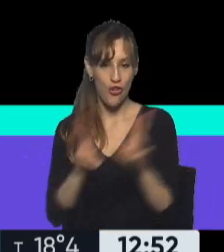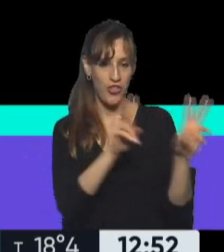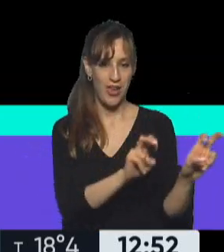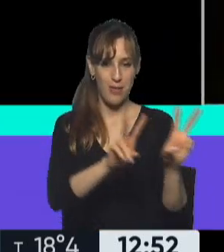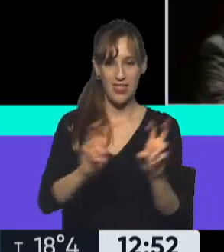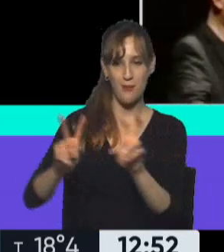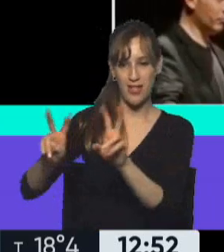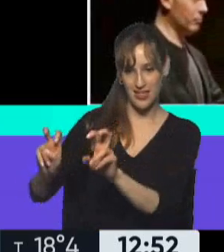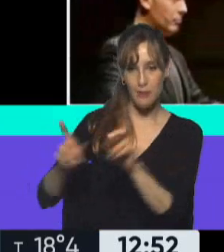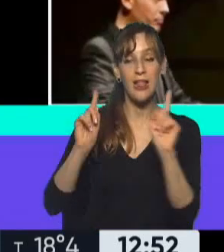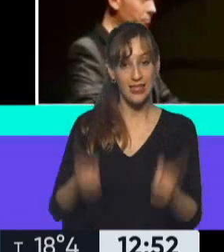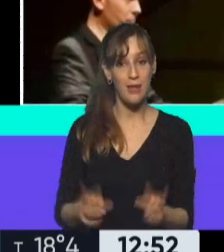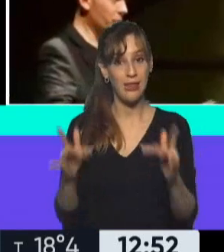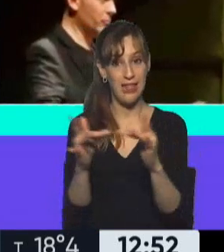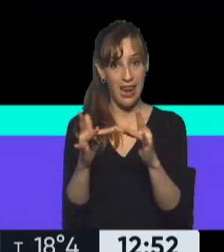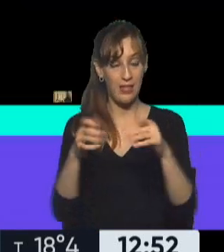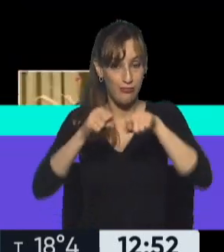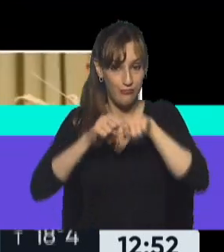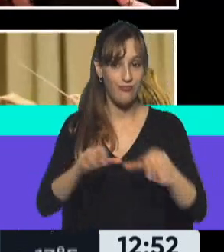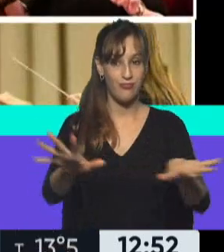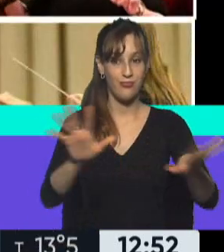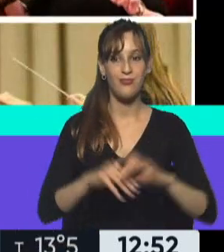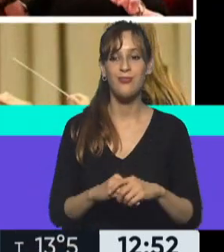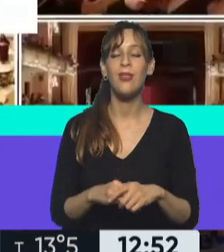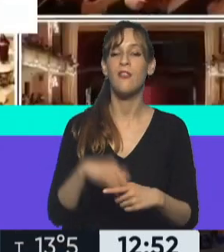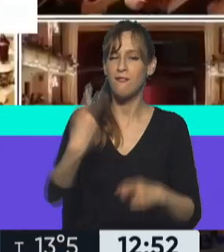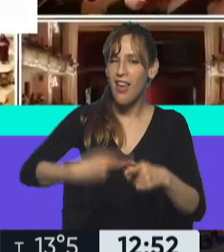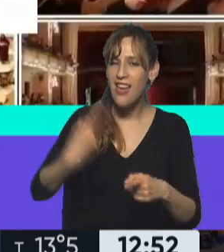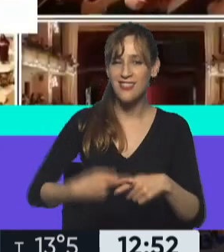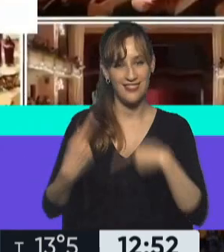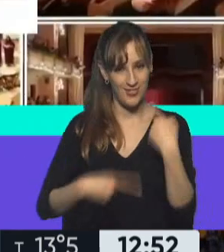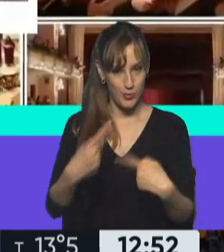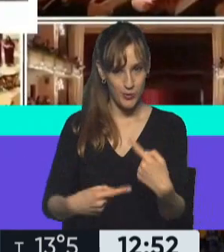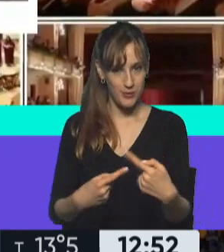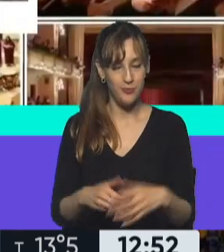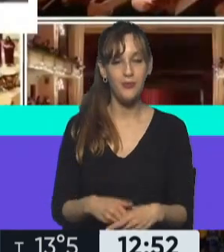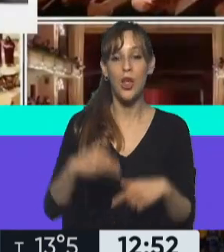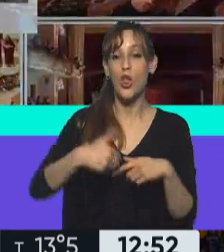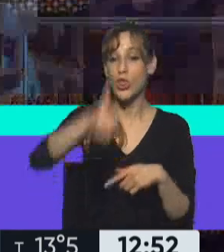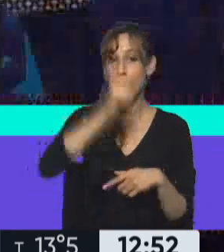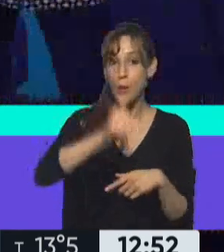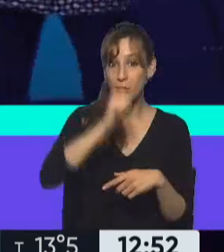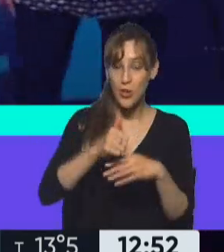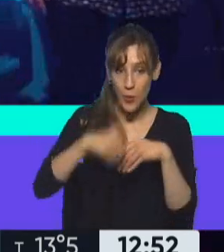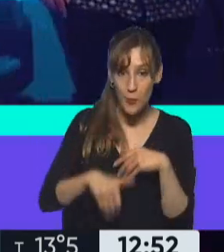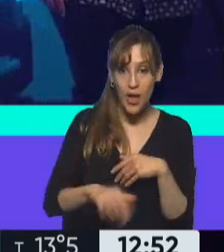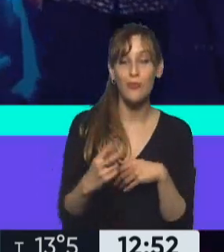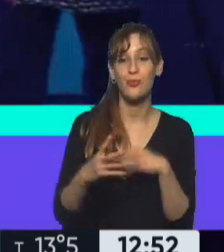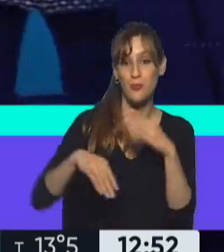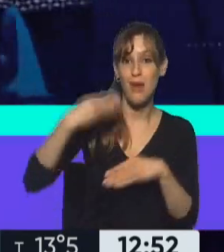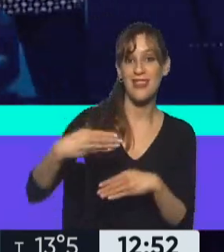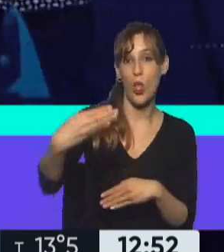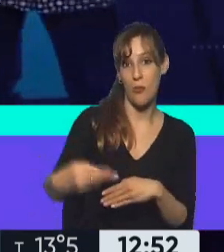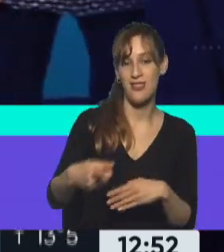transmitir vía streaming los festejos continúan y nos vamos ya al día domingo a decir pasado mañana este